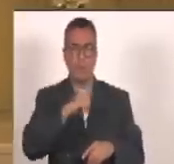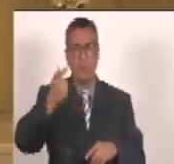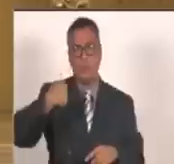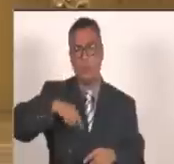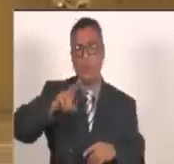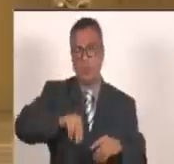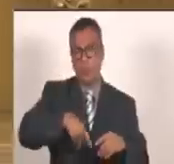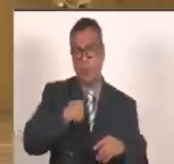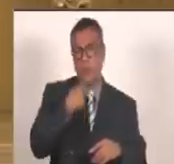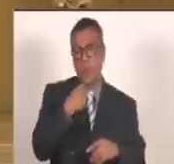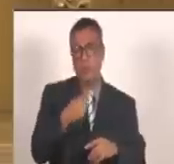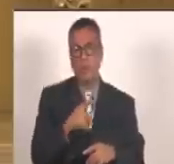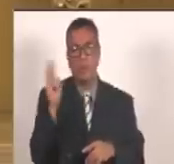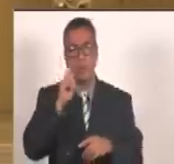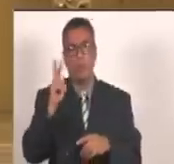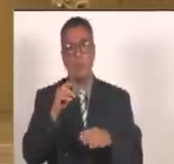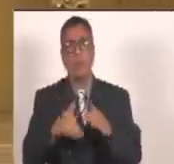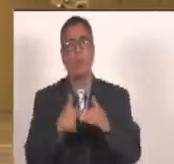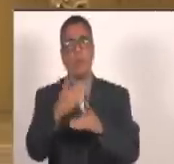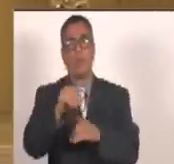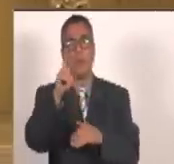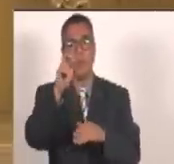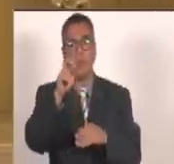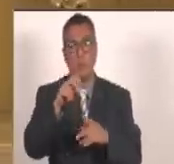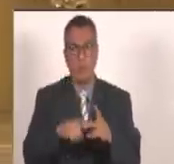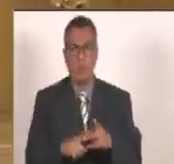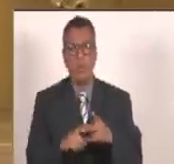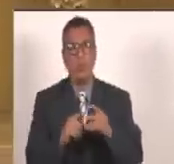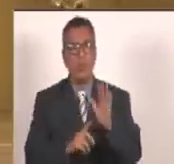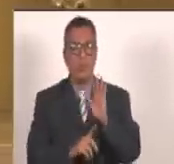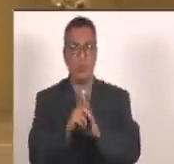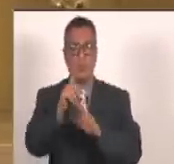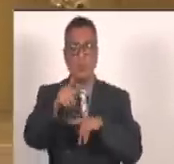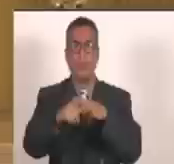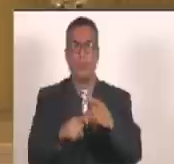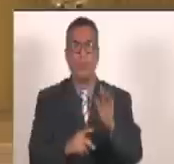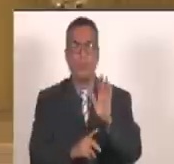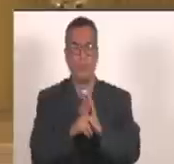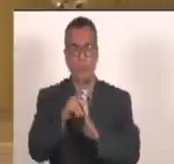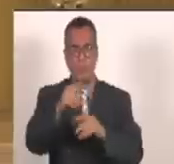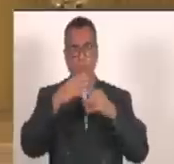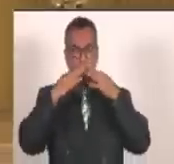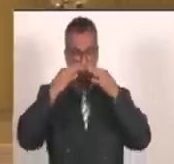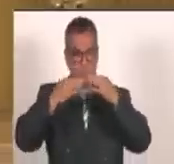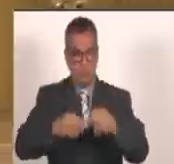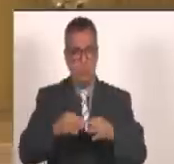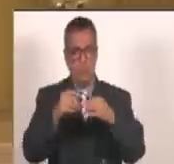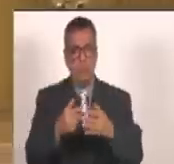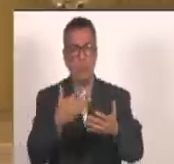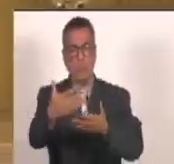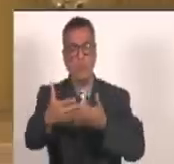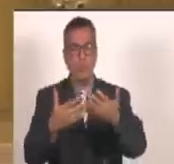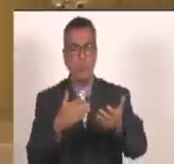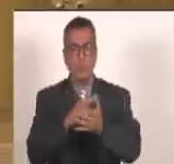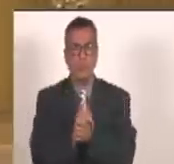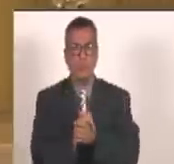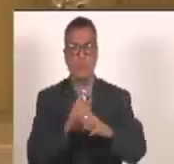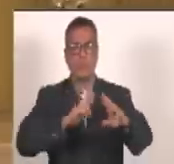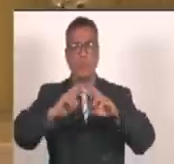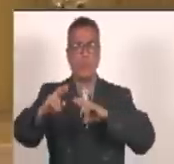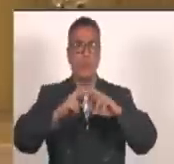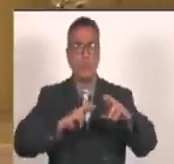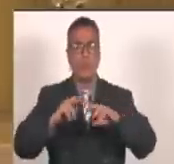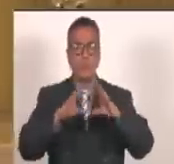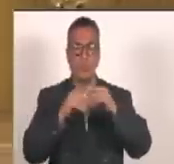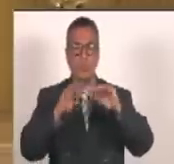hoy podemos decir que Venezuela pasa a una nueva etapa de prosperidad, de crecimiento, de garantía y de estrechez en las